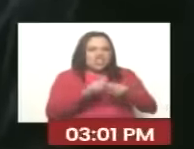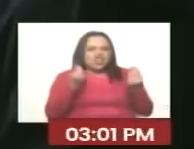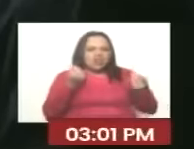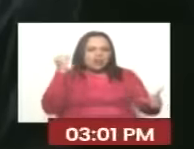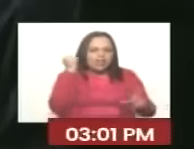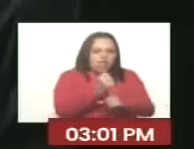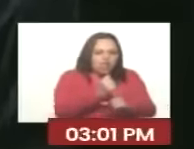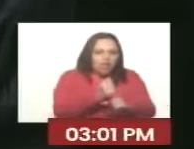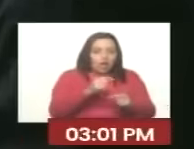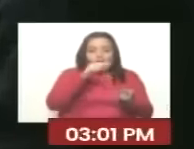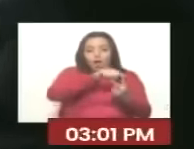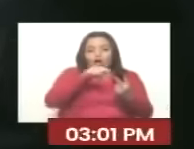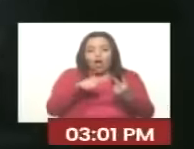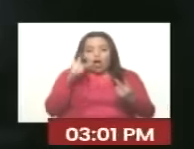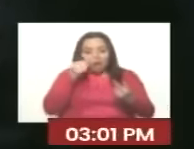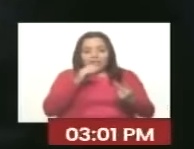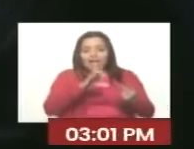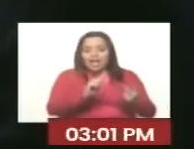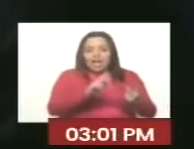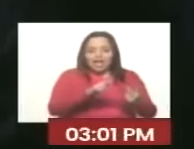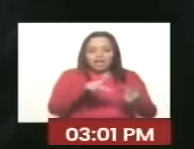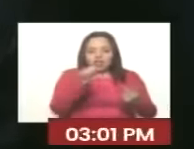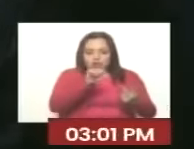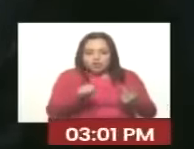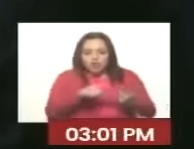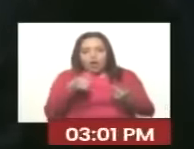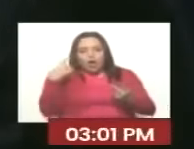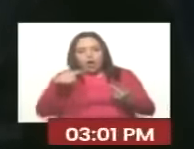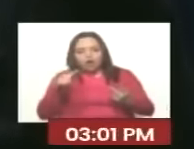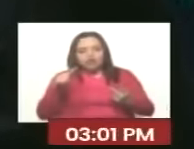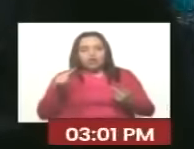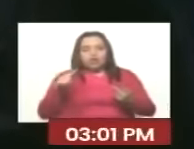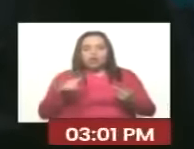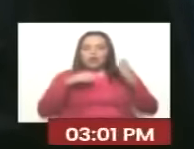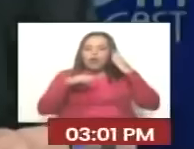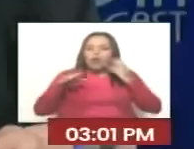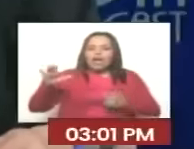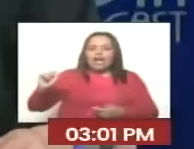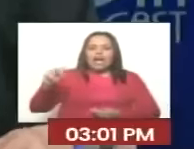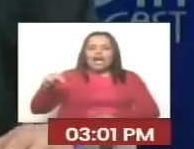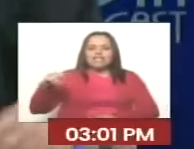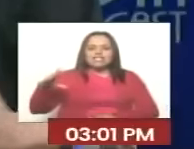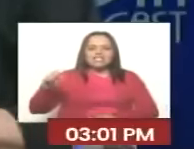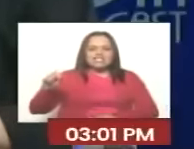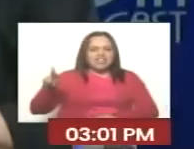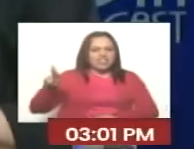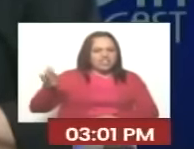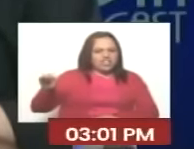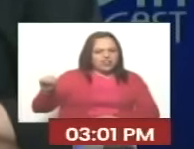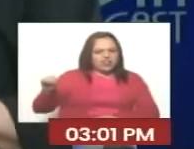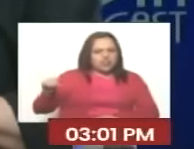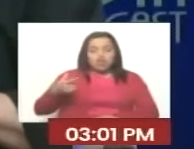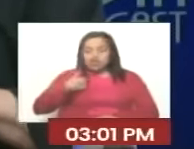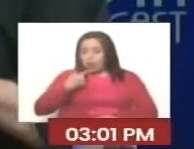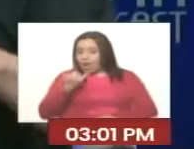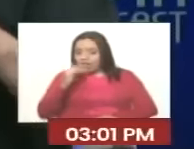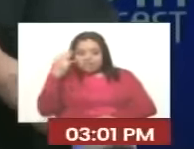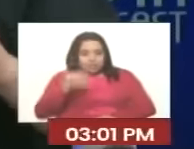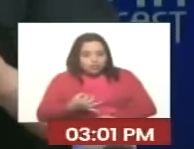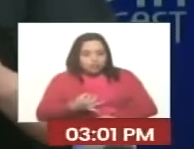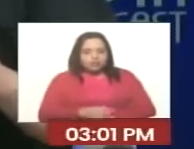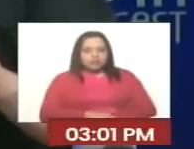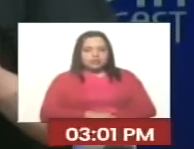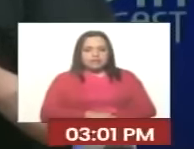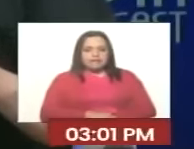Carlos Molnar y Cancerbero. En tal sentido, yo estoy totalmente convencido que a